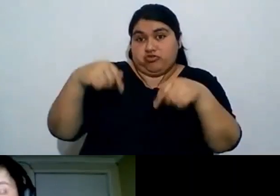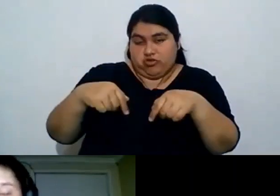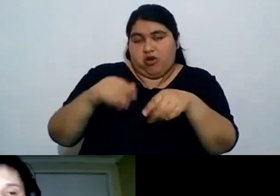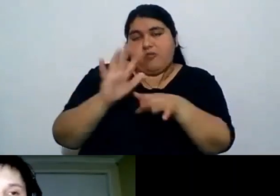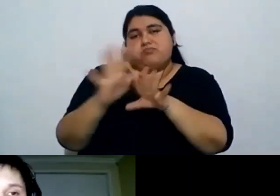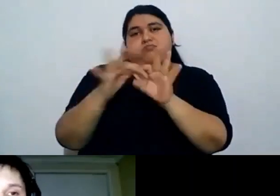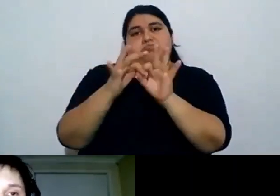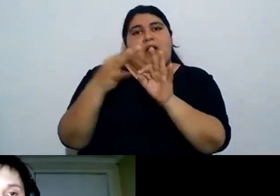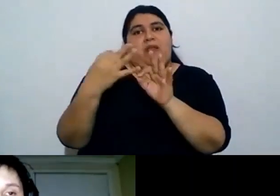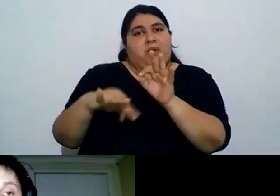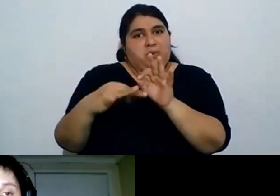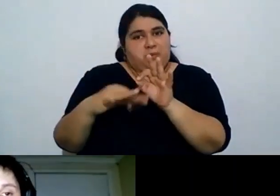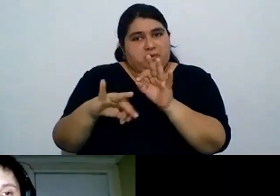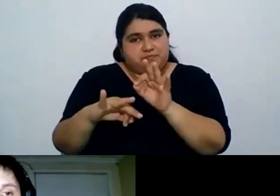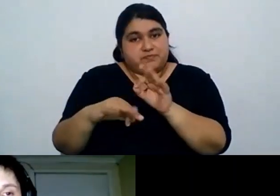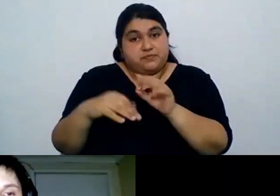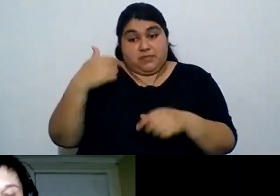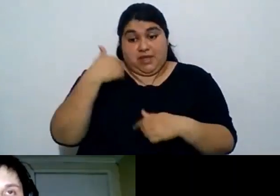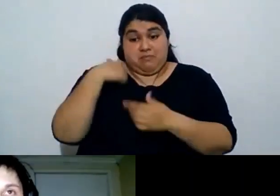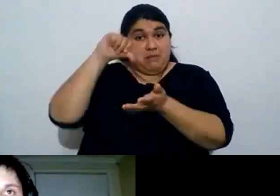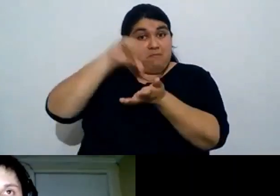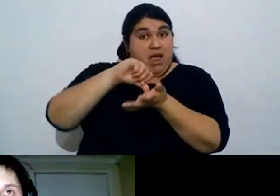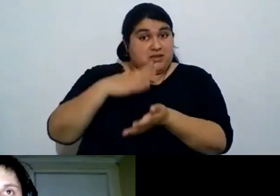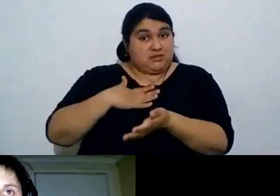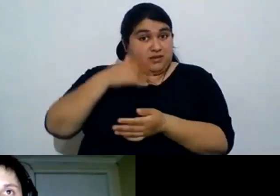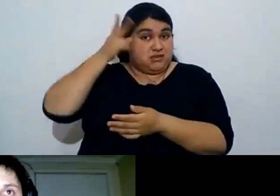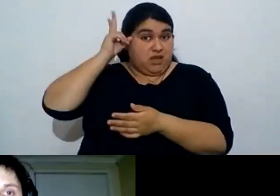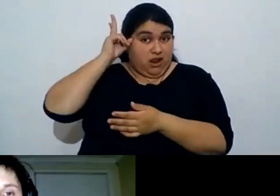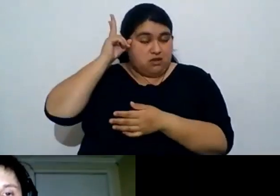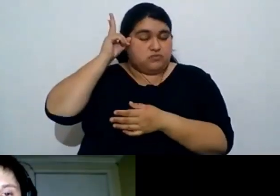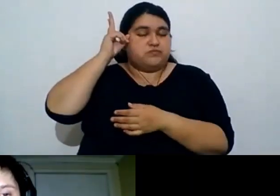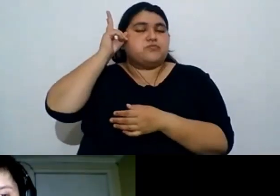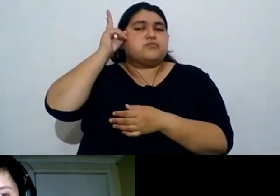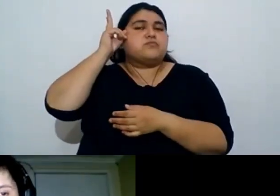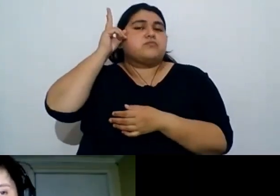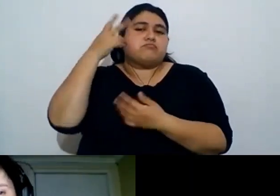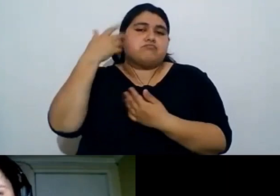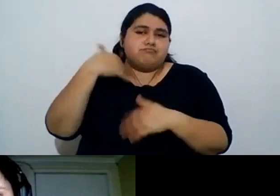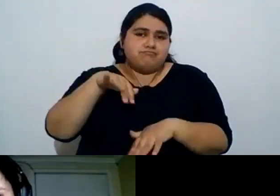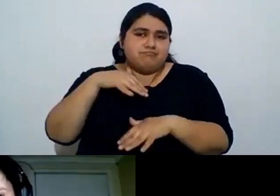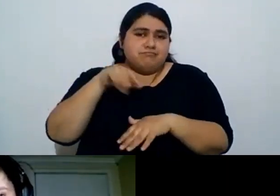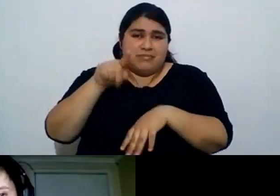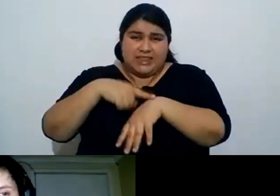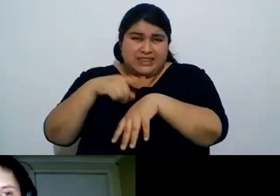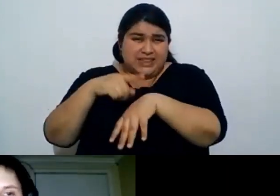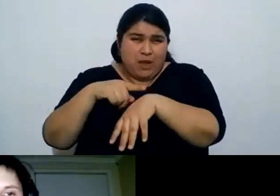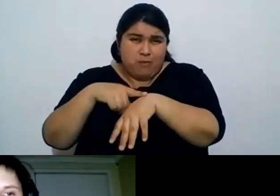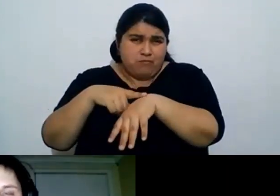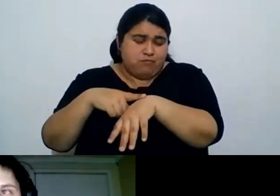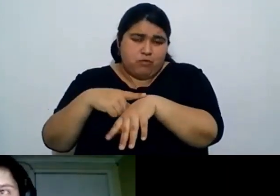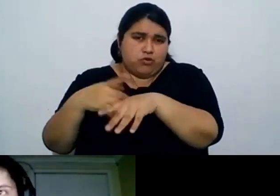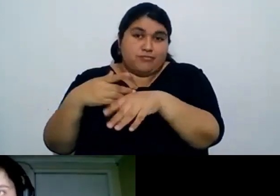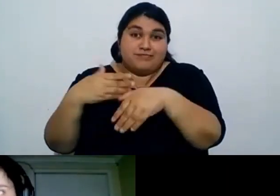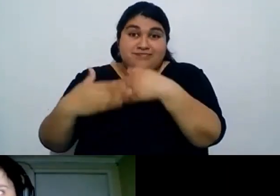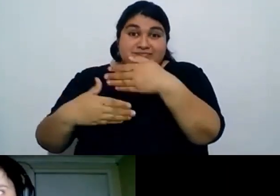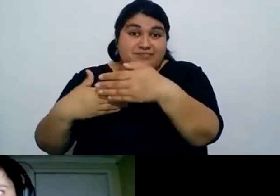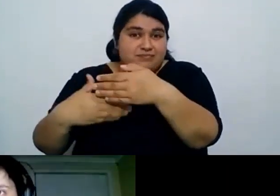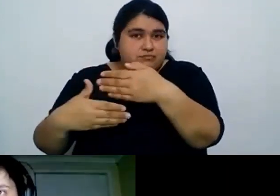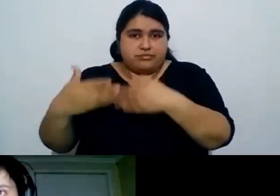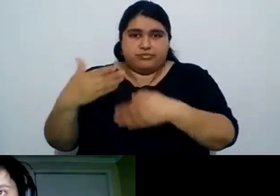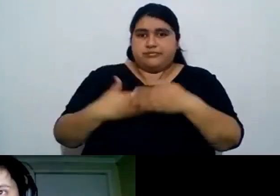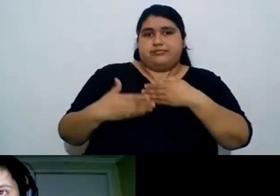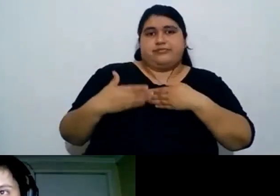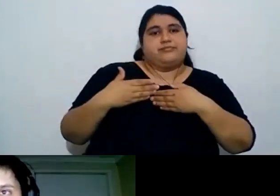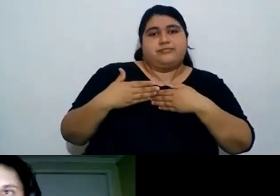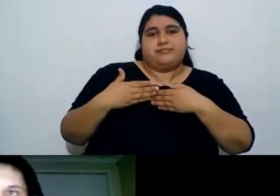bien, en mi país, Chile, hubo cierto retraso en la aplicación de lo